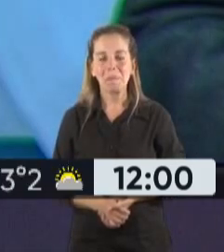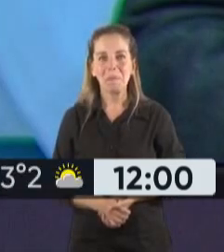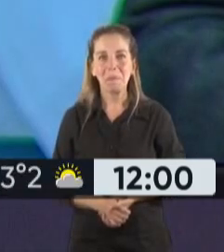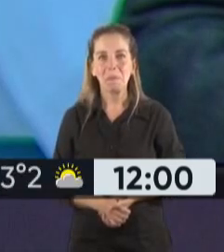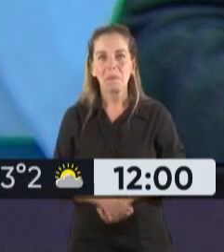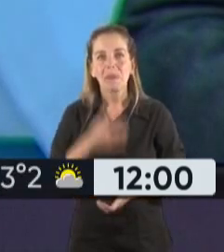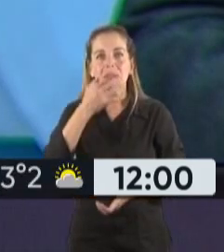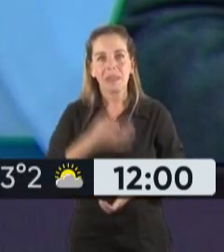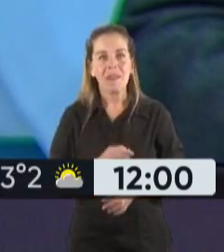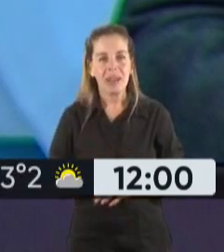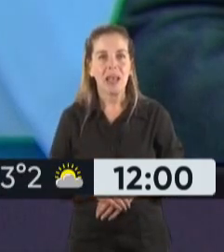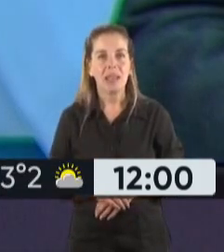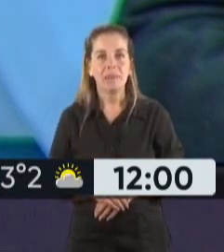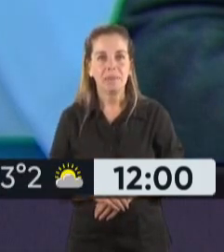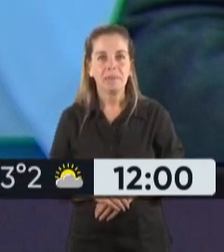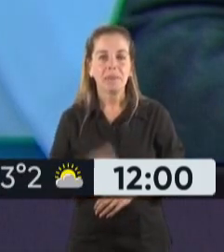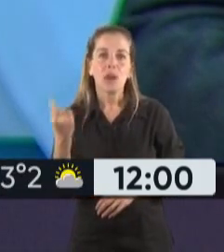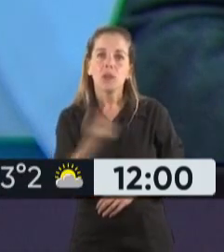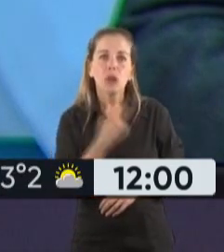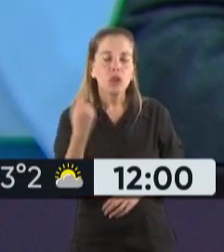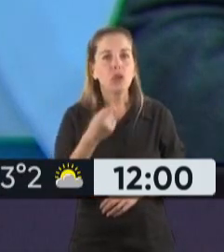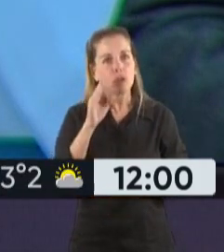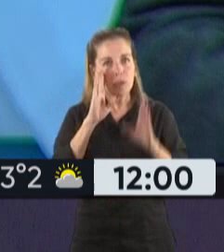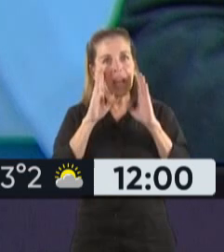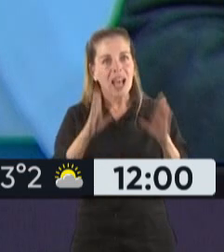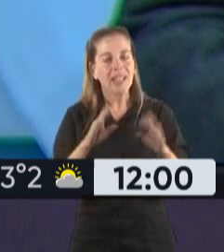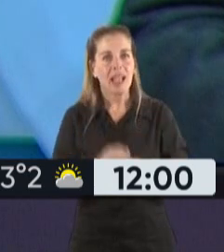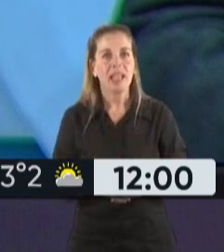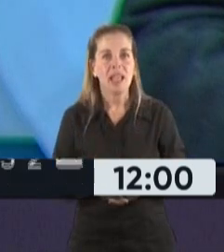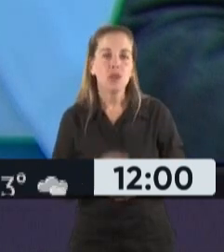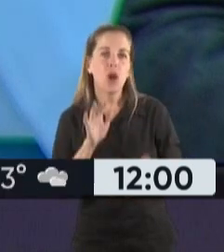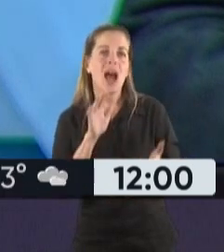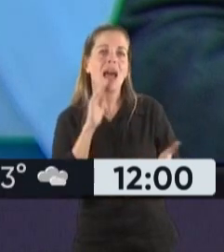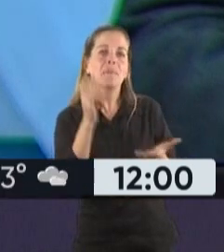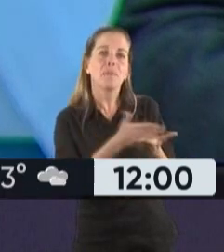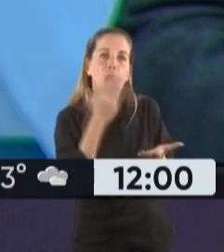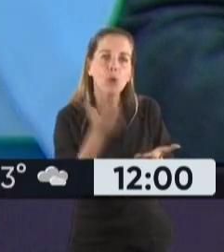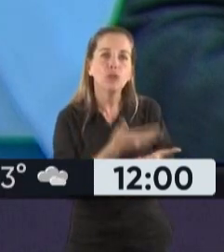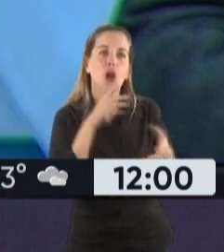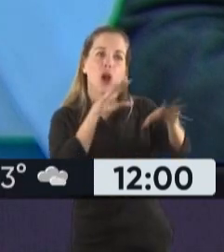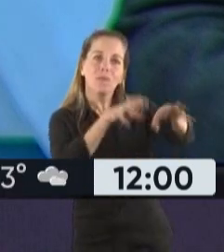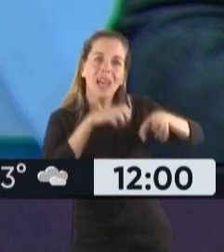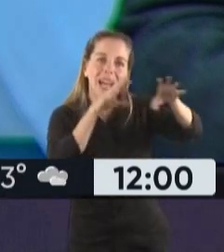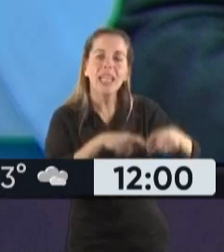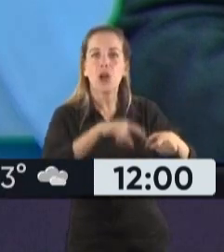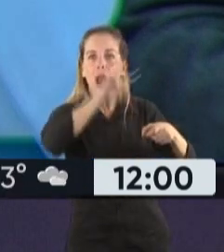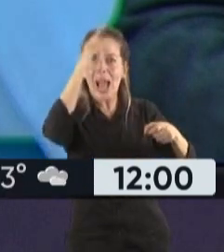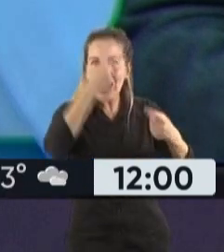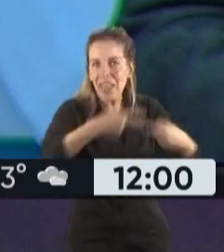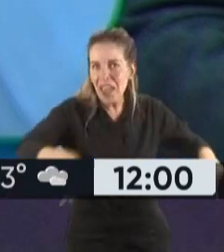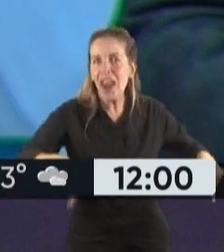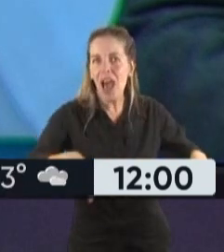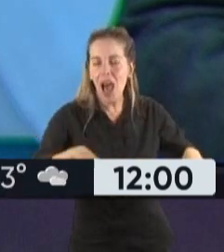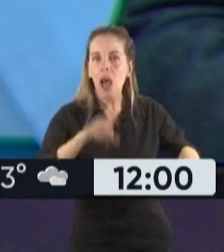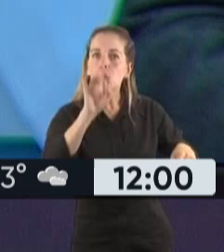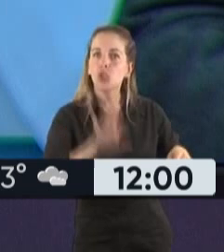En verdad nosotros le prestamos mucha atención a la producción agrícola, no solamente